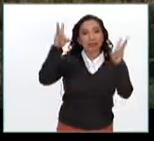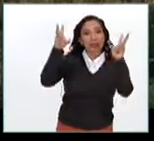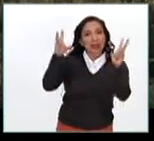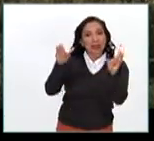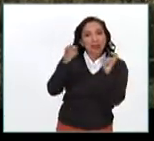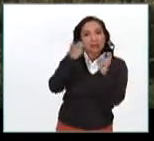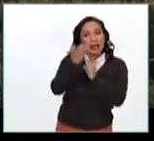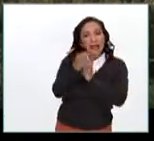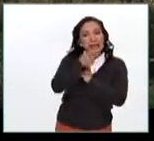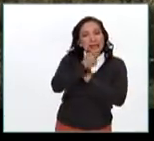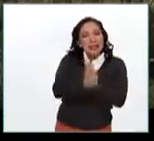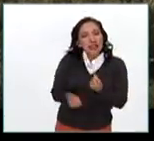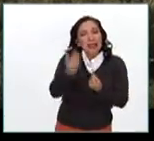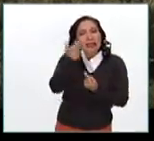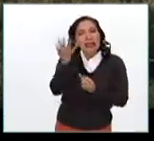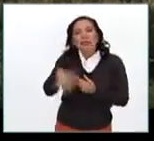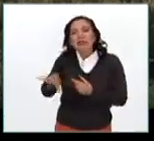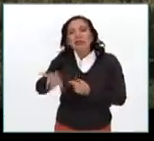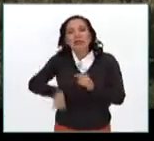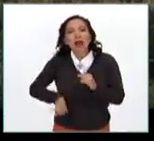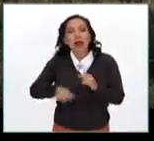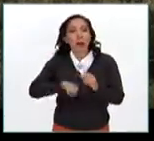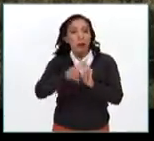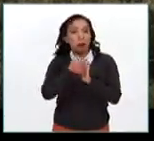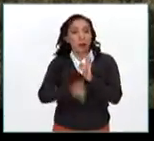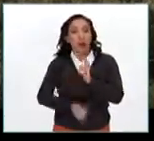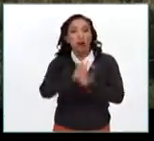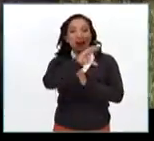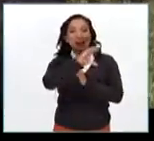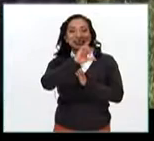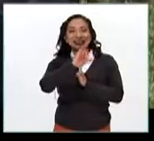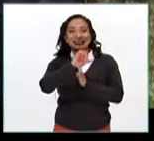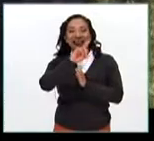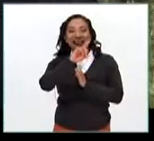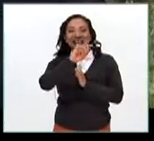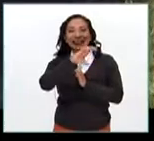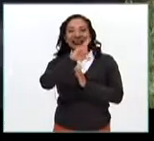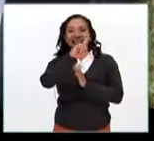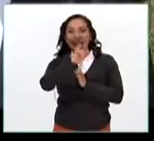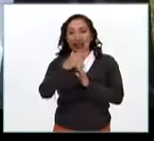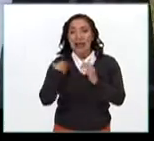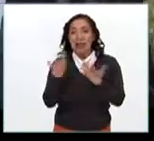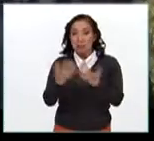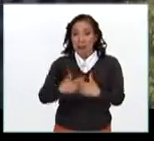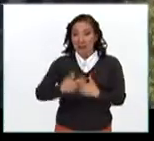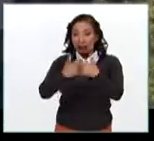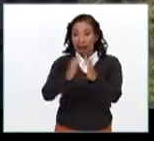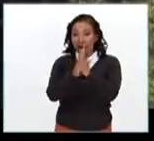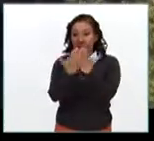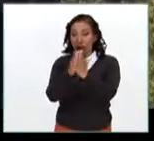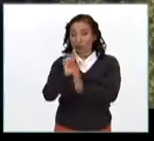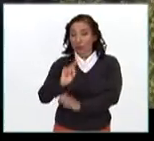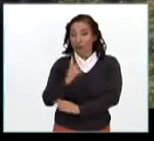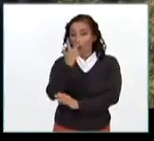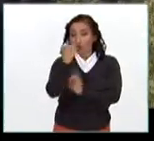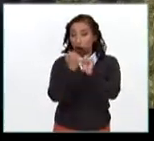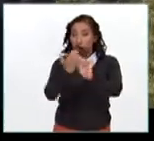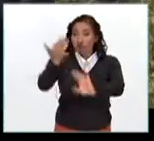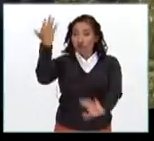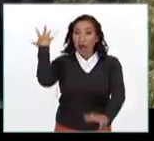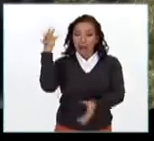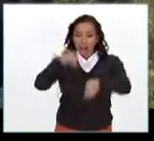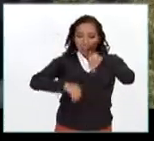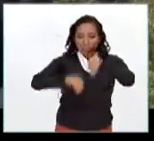asuntos que buscan los niños y niñas lectoras. Es el caso de Sidcli, una editorial mexicana que desde hace 38 años